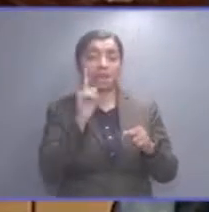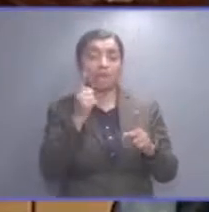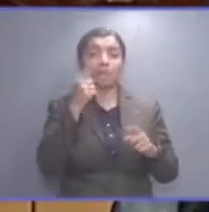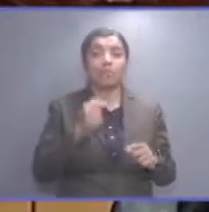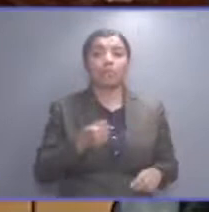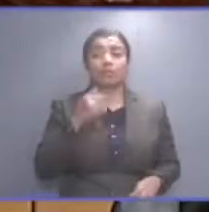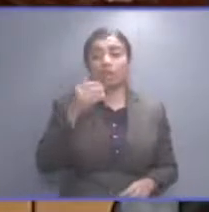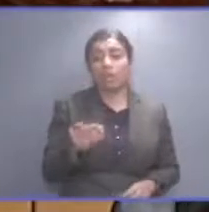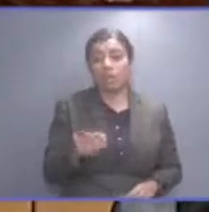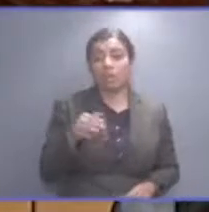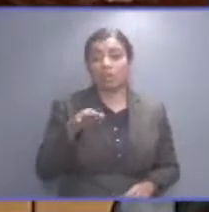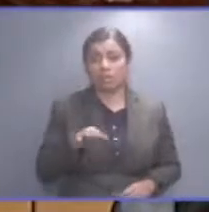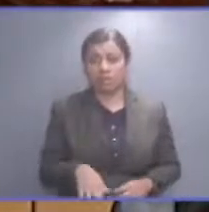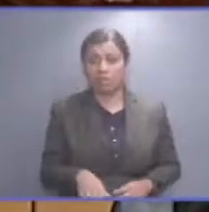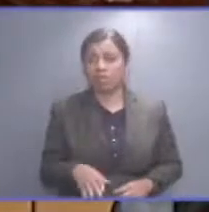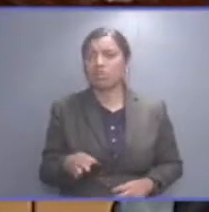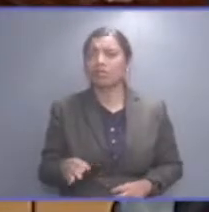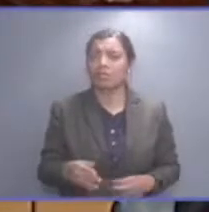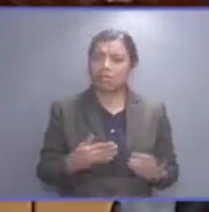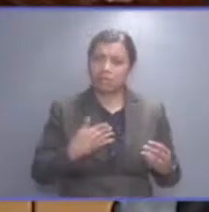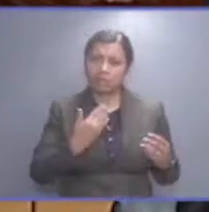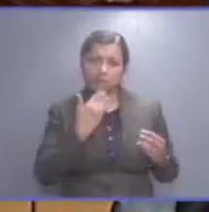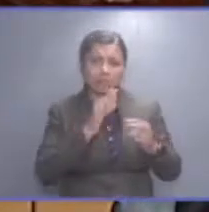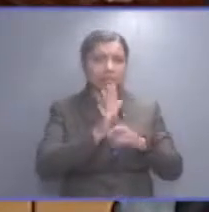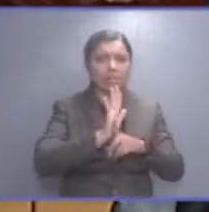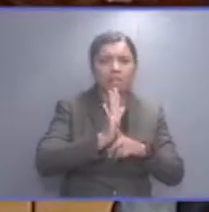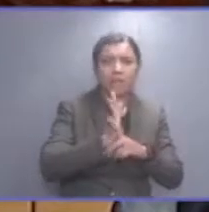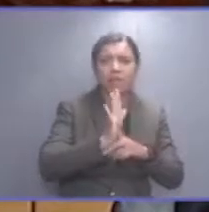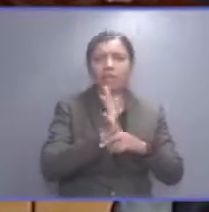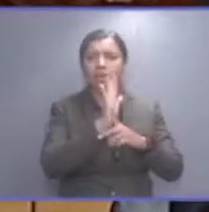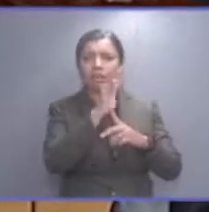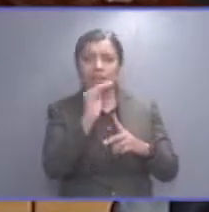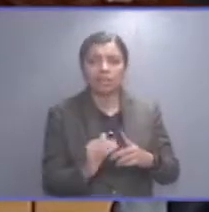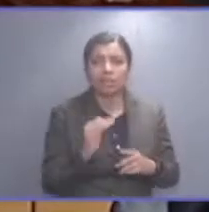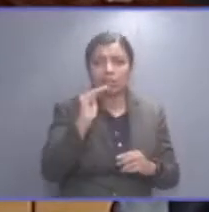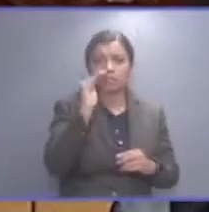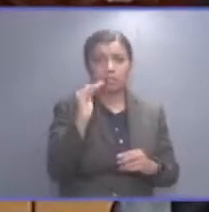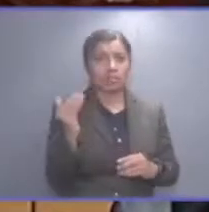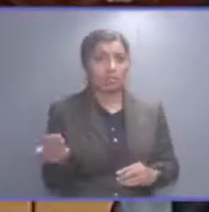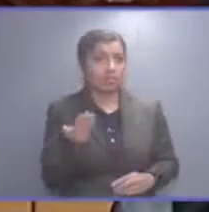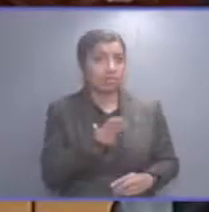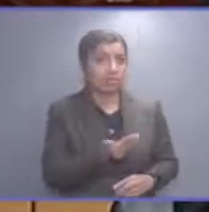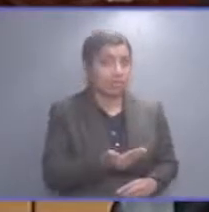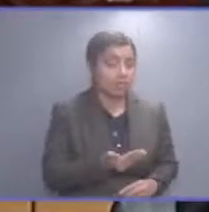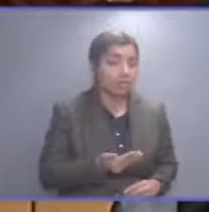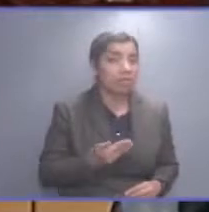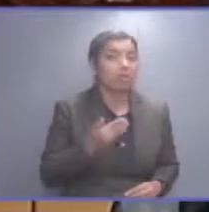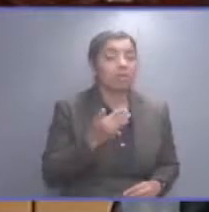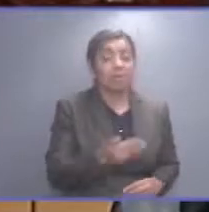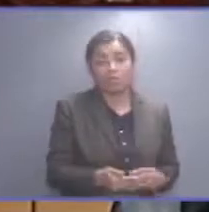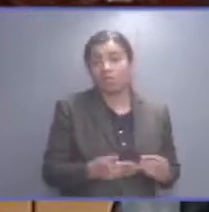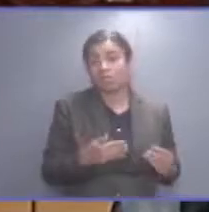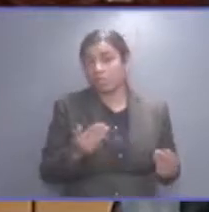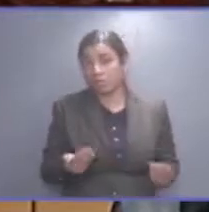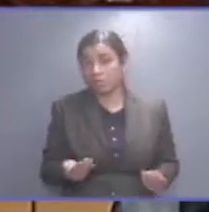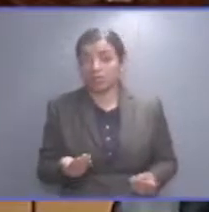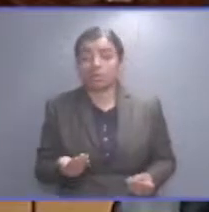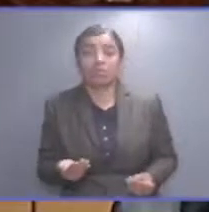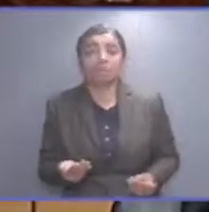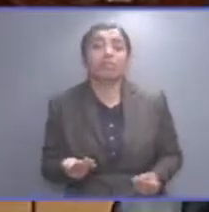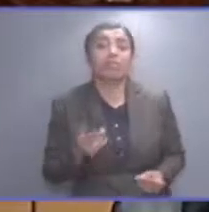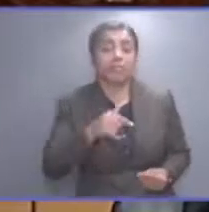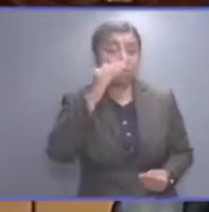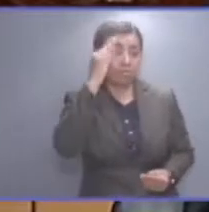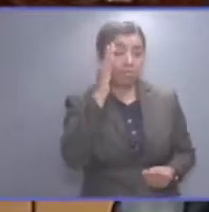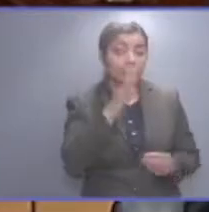año, y empiezan a ofrecer y a ofrecer, pero no le ofrecen que le van a ayudar a pagar, no le ofrecen saber